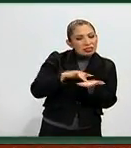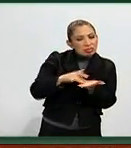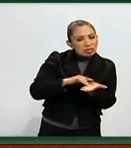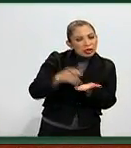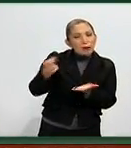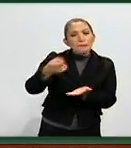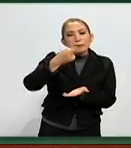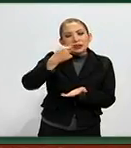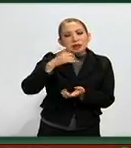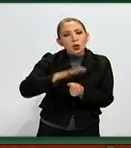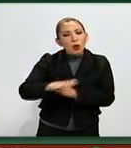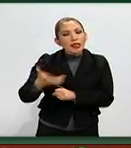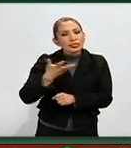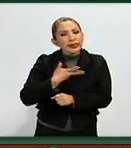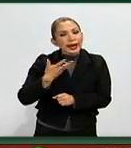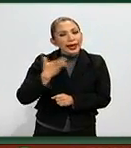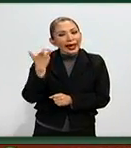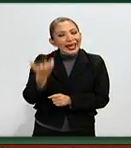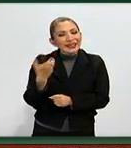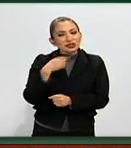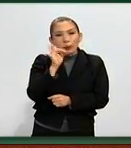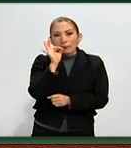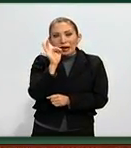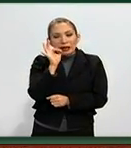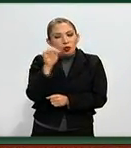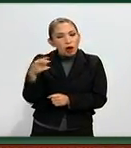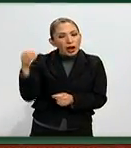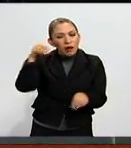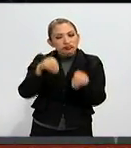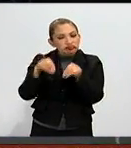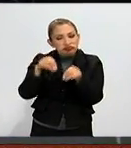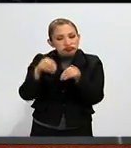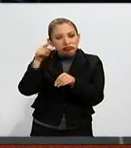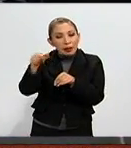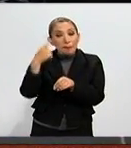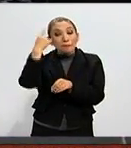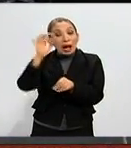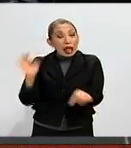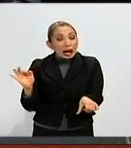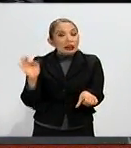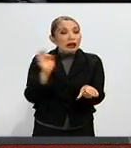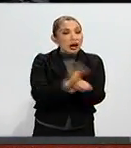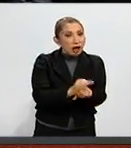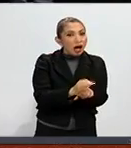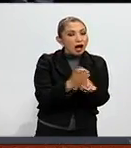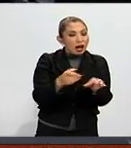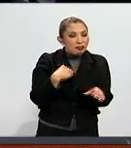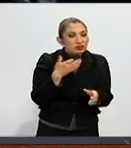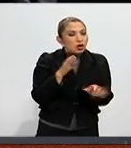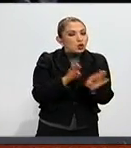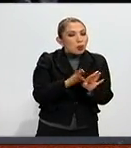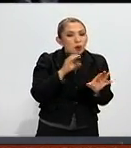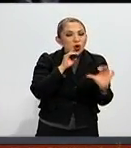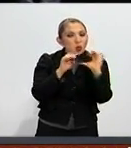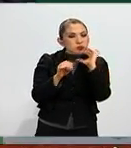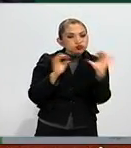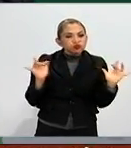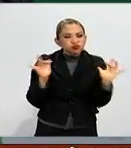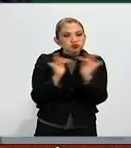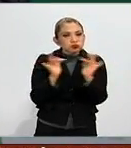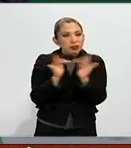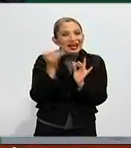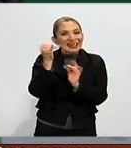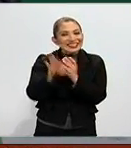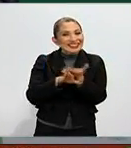de medicamentos que contengan marihuana, fortalecer la estrategia de comunicación